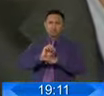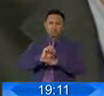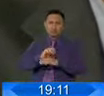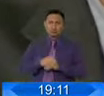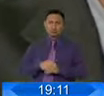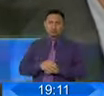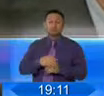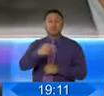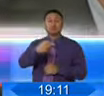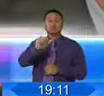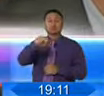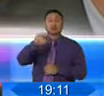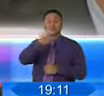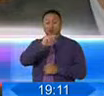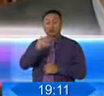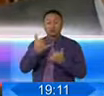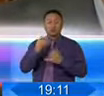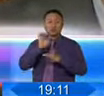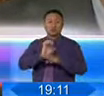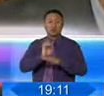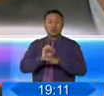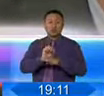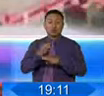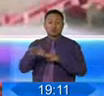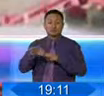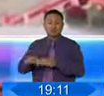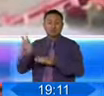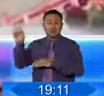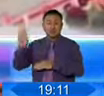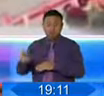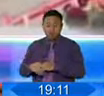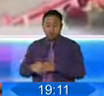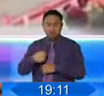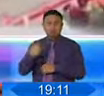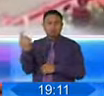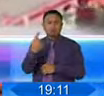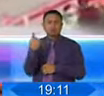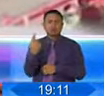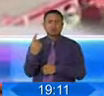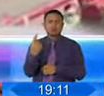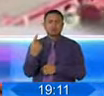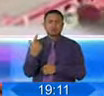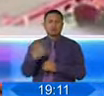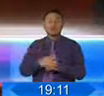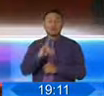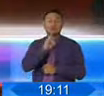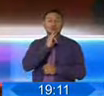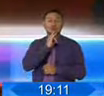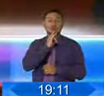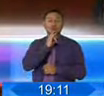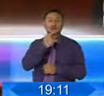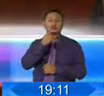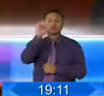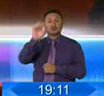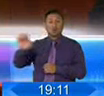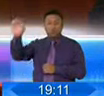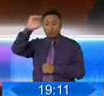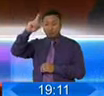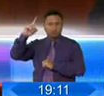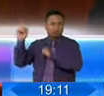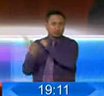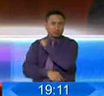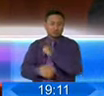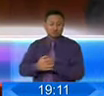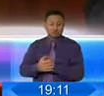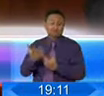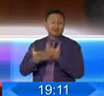parte, señala que Ecuador se está quedando solo en el respaldo que le da el impopular régimen venezolano, sancionado por Estados Unidos y la Unión Europea. Y este